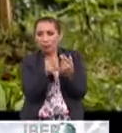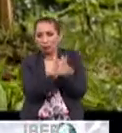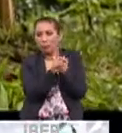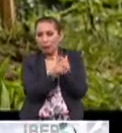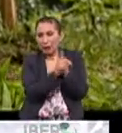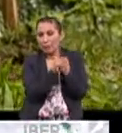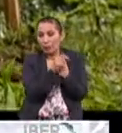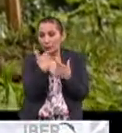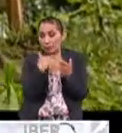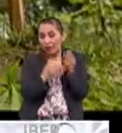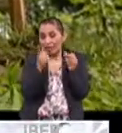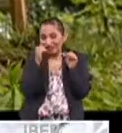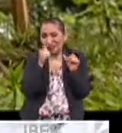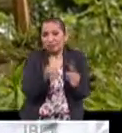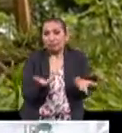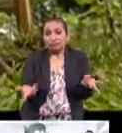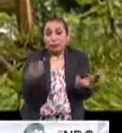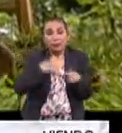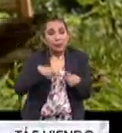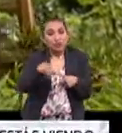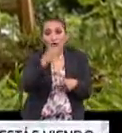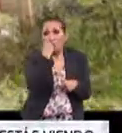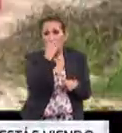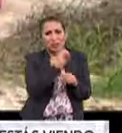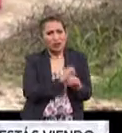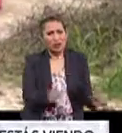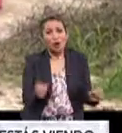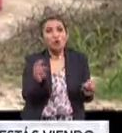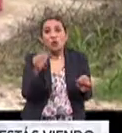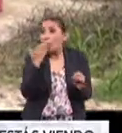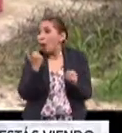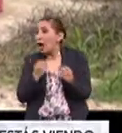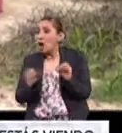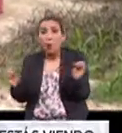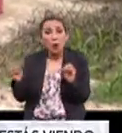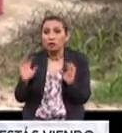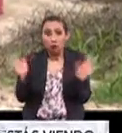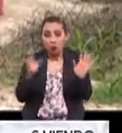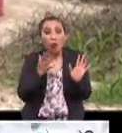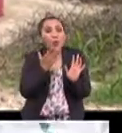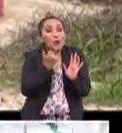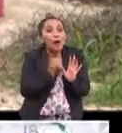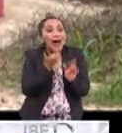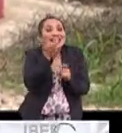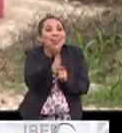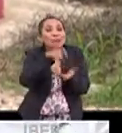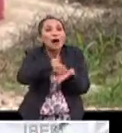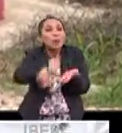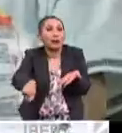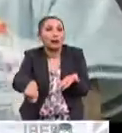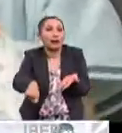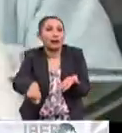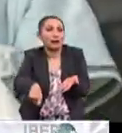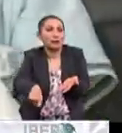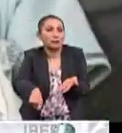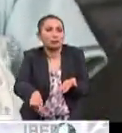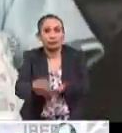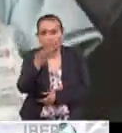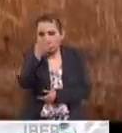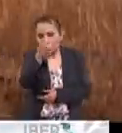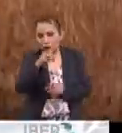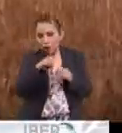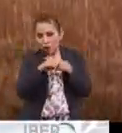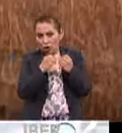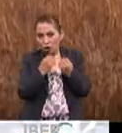cuestión, el gran desafío, porque la gente no come, no es porque no hay alimentos, es porque no hay plata para comprarlo. Por eso,